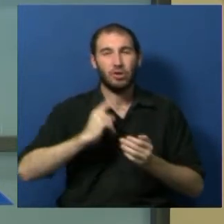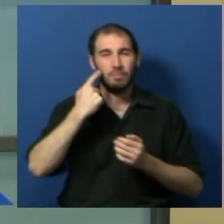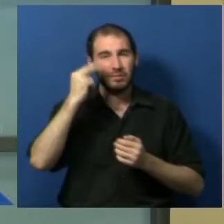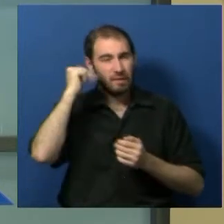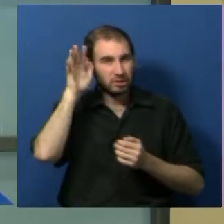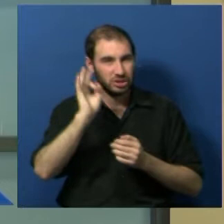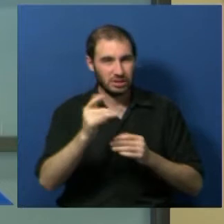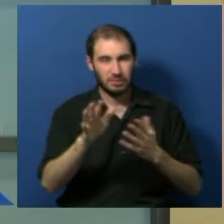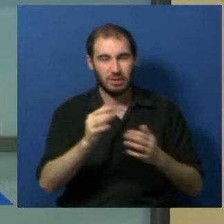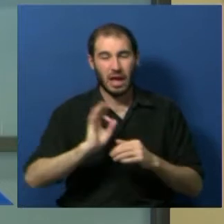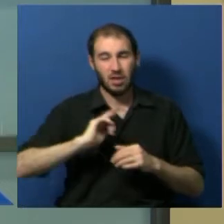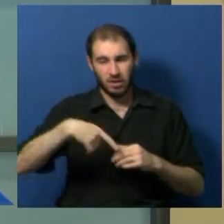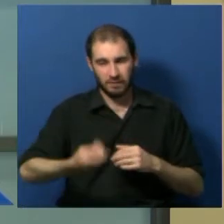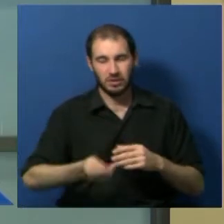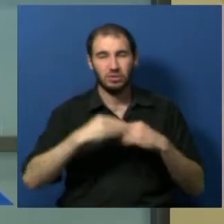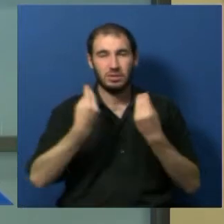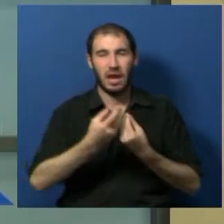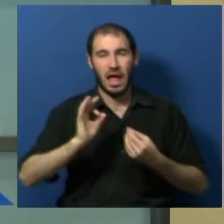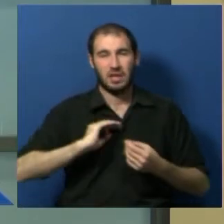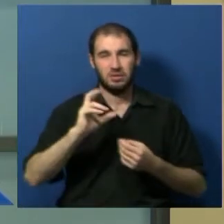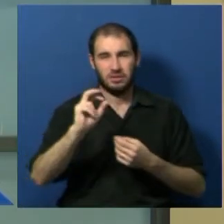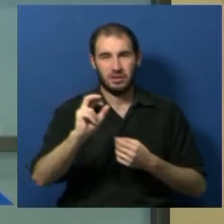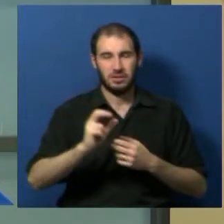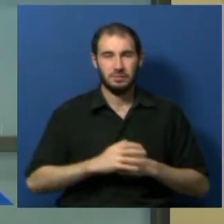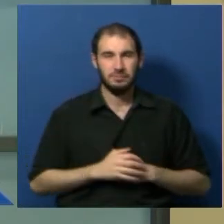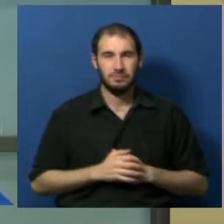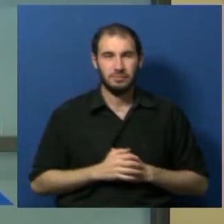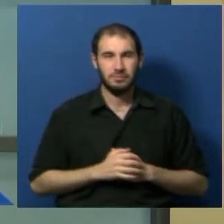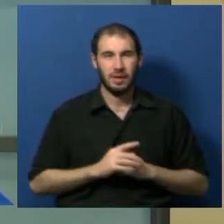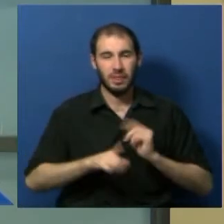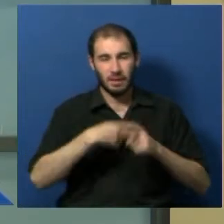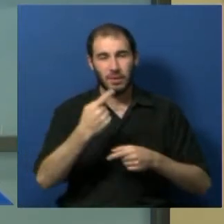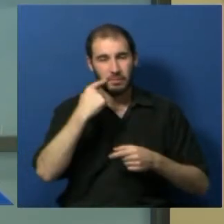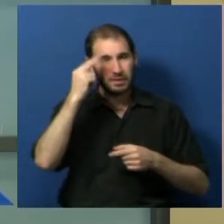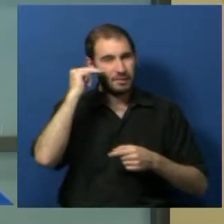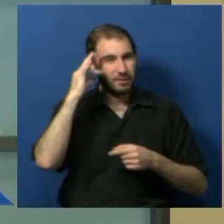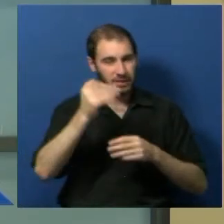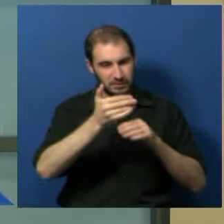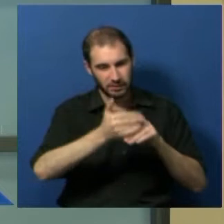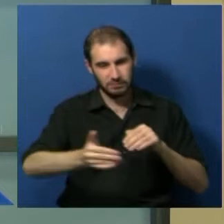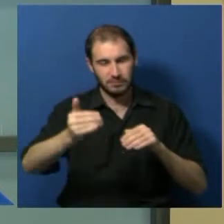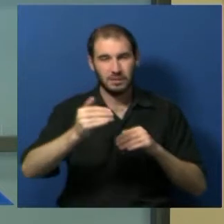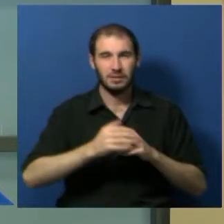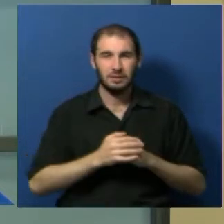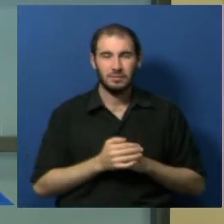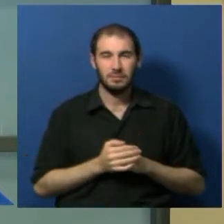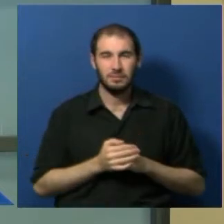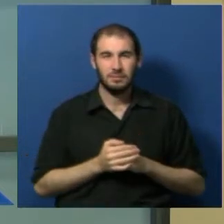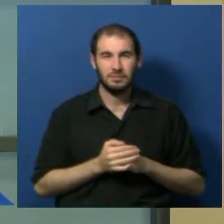80. El año que viene se cumplen 30 años. Después, en la década del 90, también por el llamado